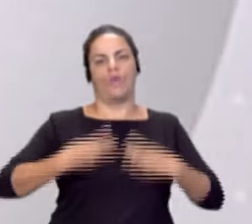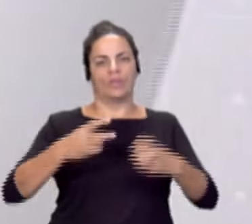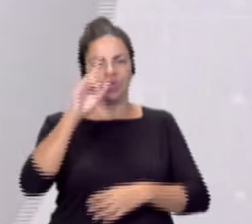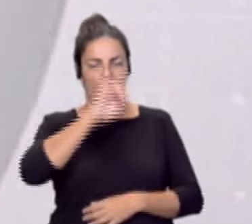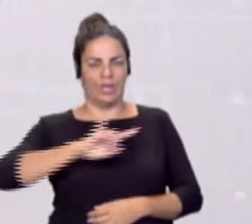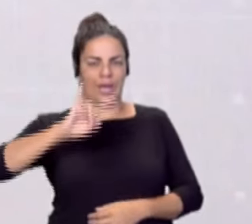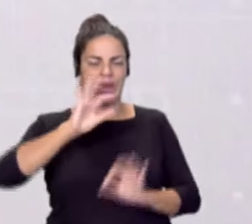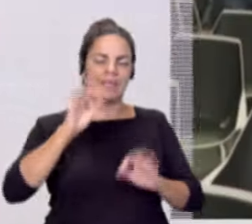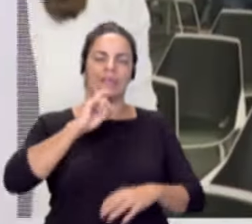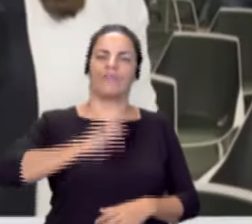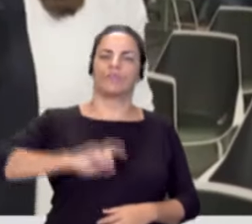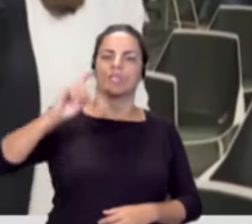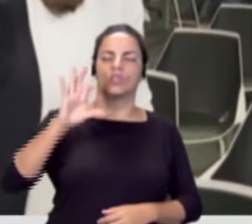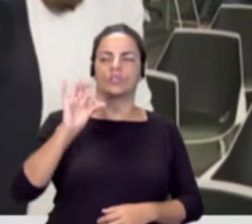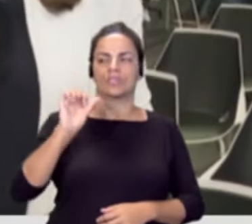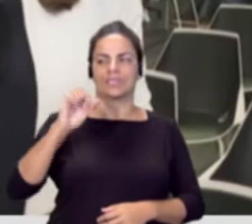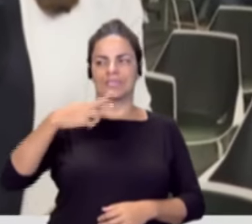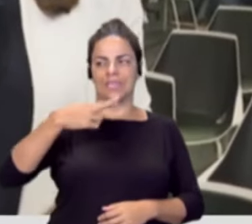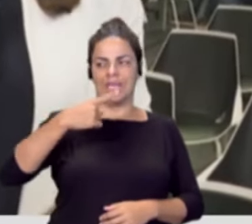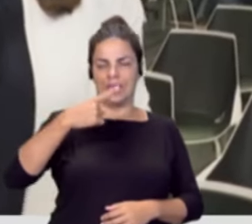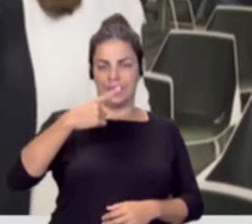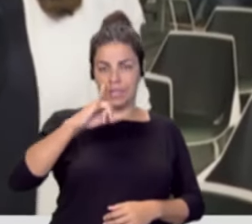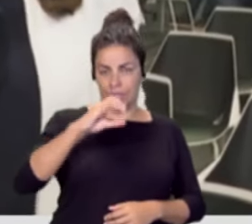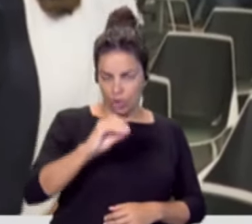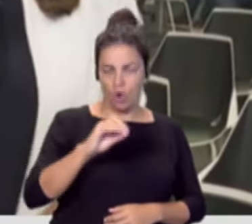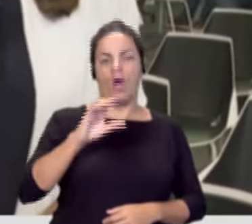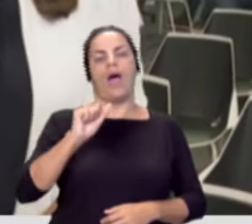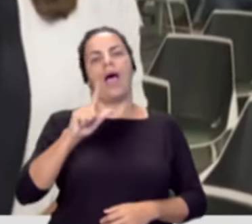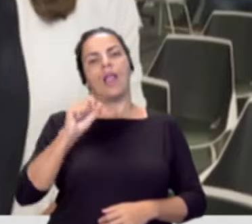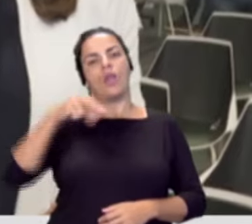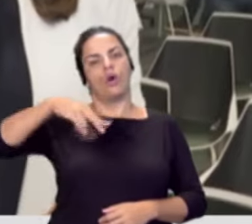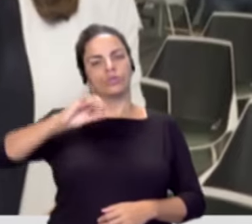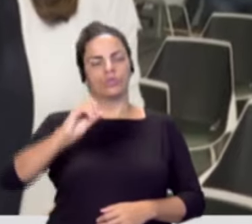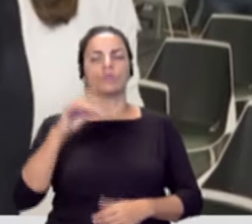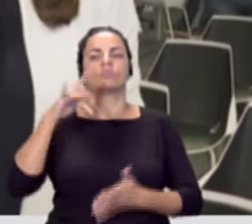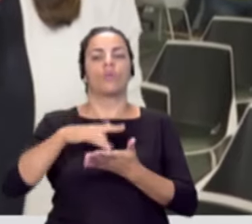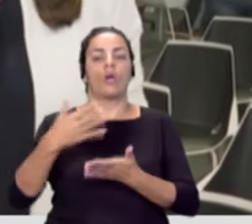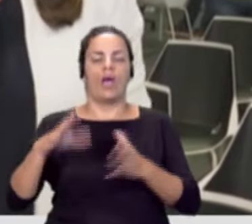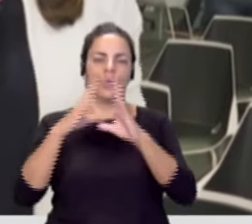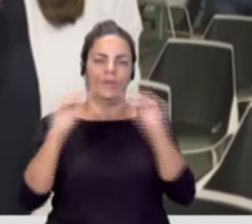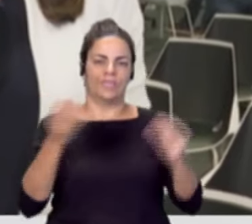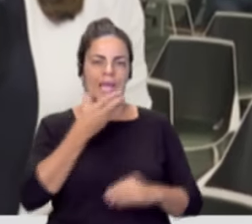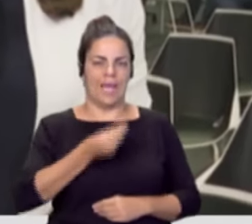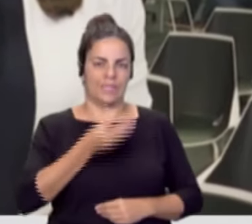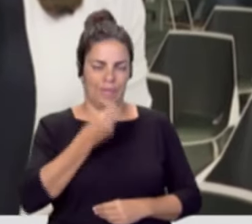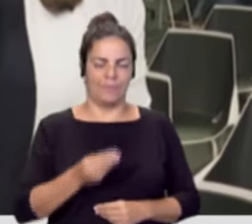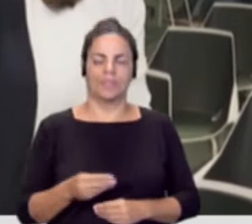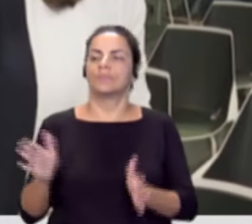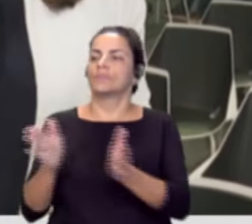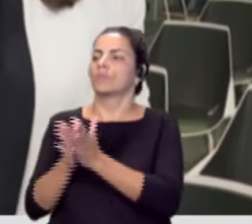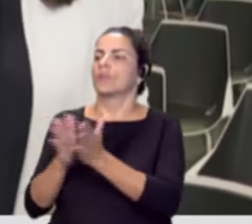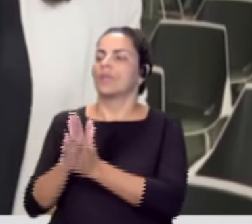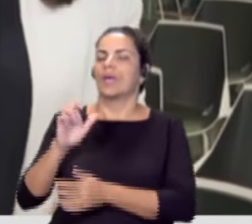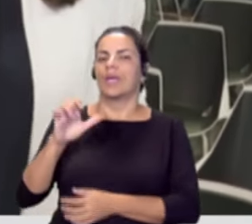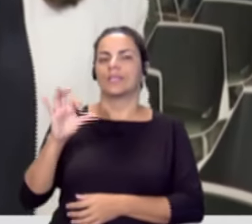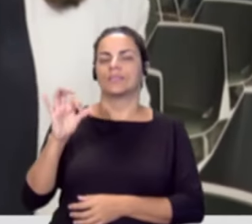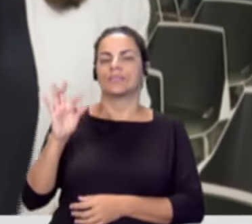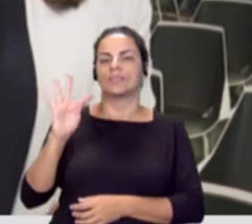está desarrollando en la Universidad de Las Palmas de Gran Canaria. Estefanía de Blasio, buenos días, cuéntanos, ¿cómo van esos retos?